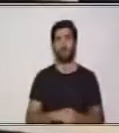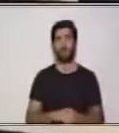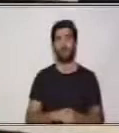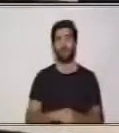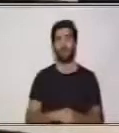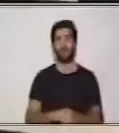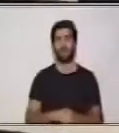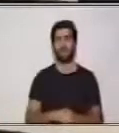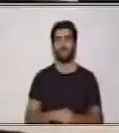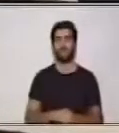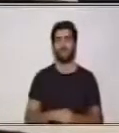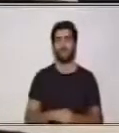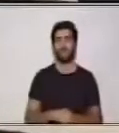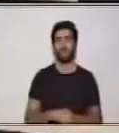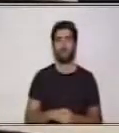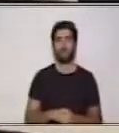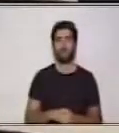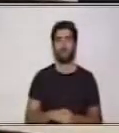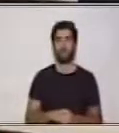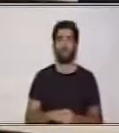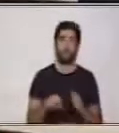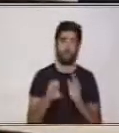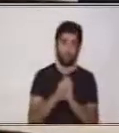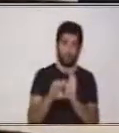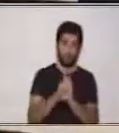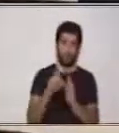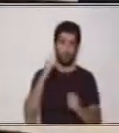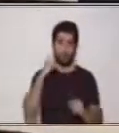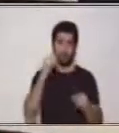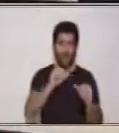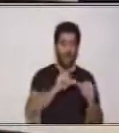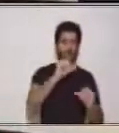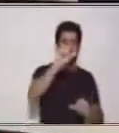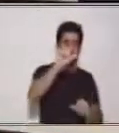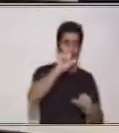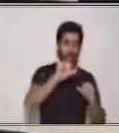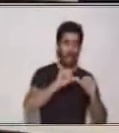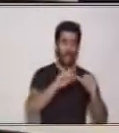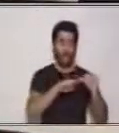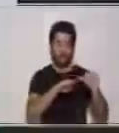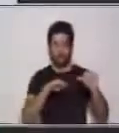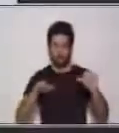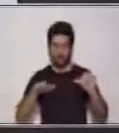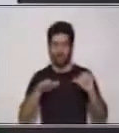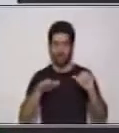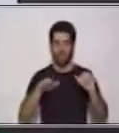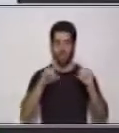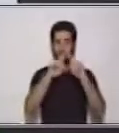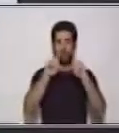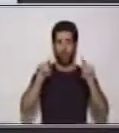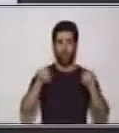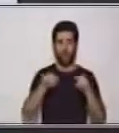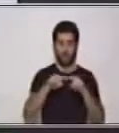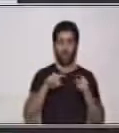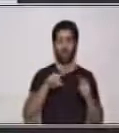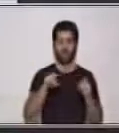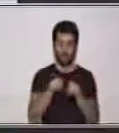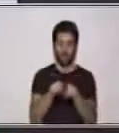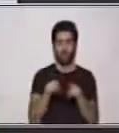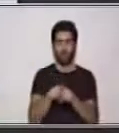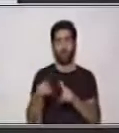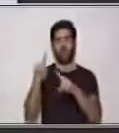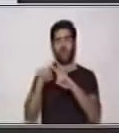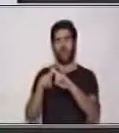esto. Si la altura y la base de un cuadrado es x,